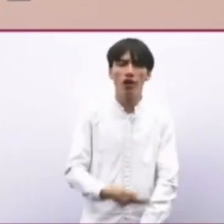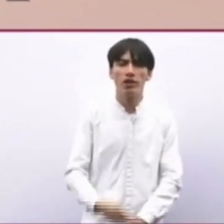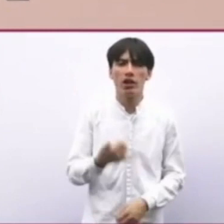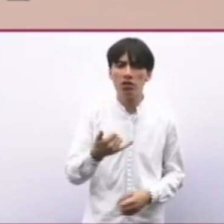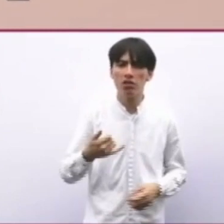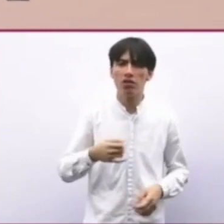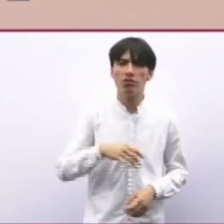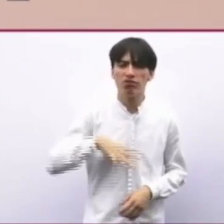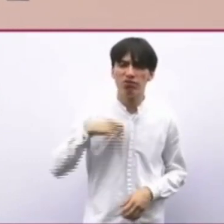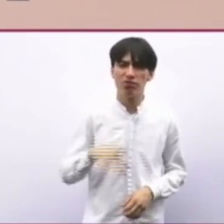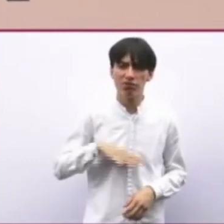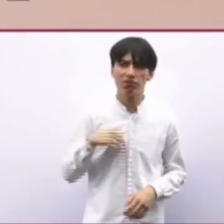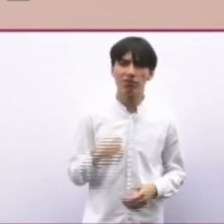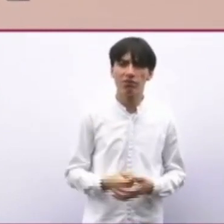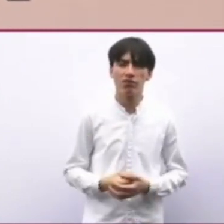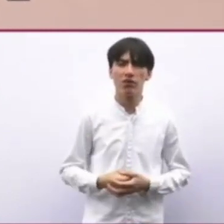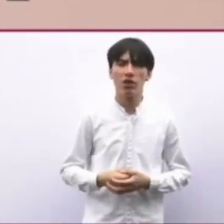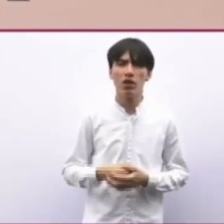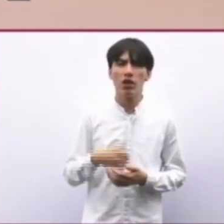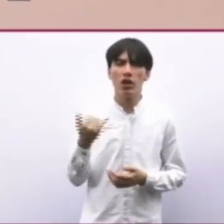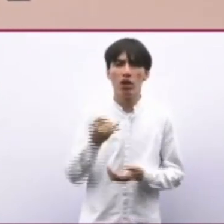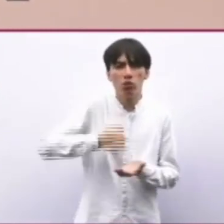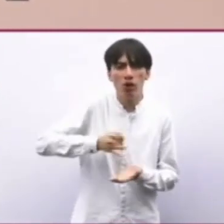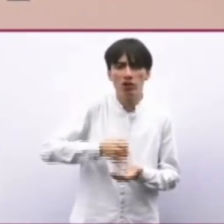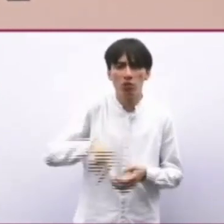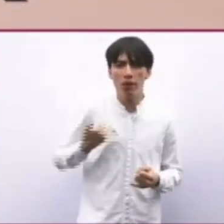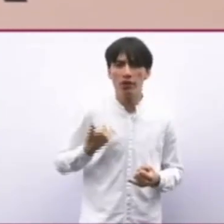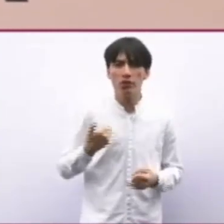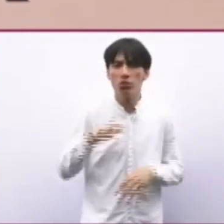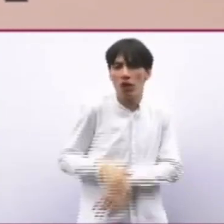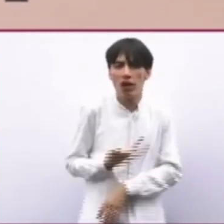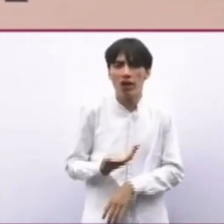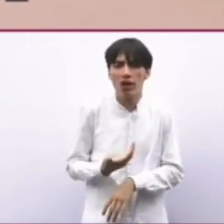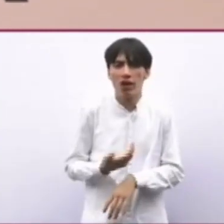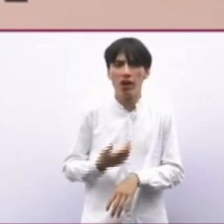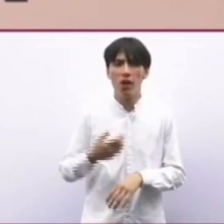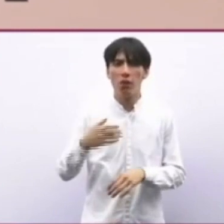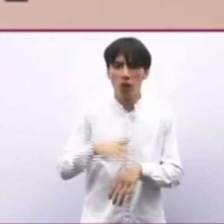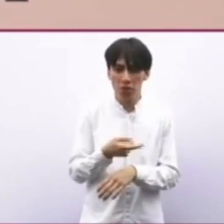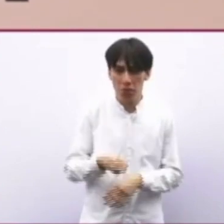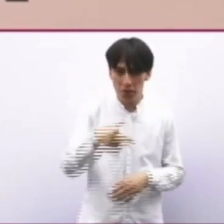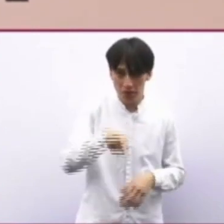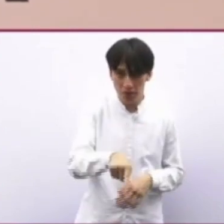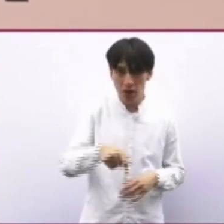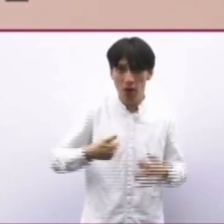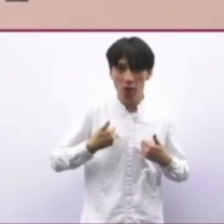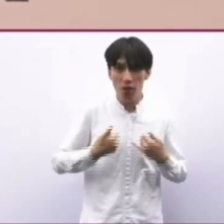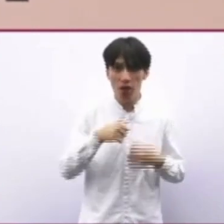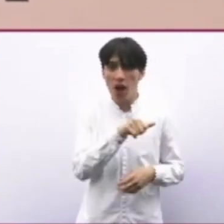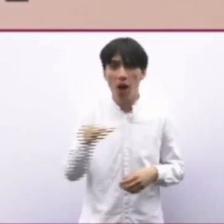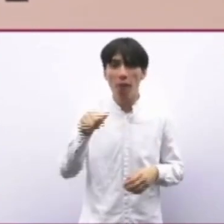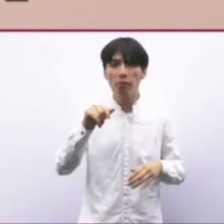que la cantidad de militares y guardias nacionales que estuvieron presentes en su meting en San Francisco del Rincón se debió a que